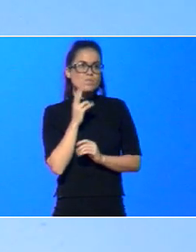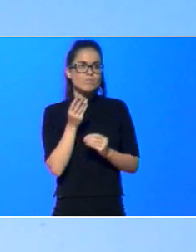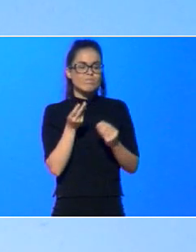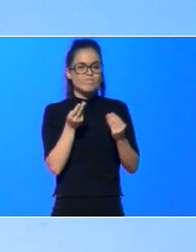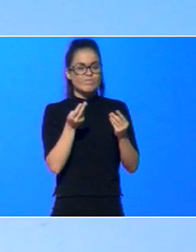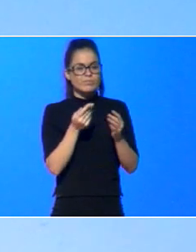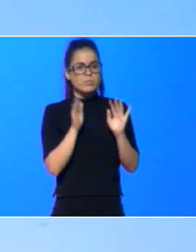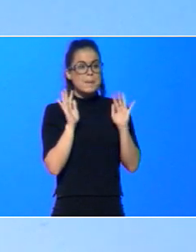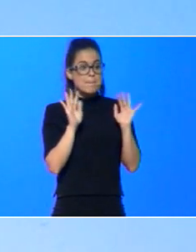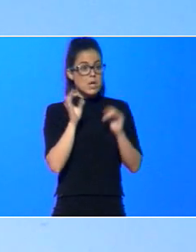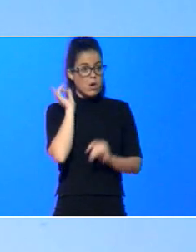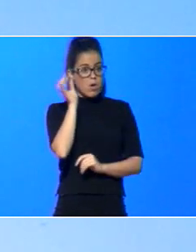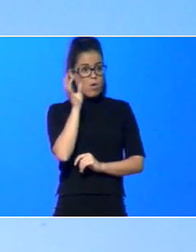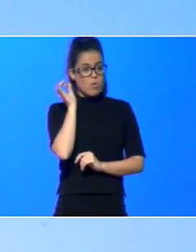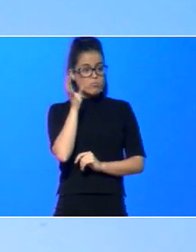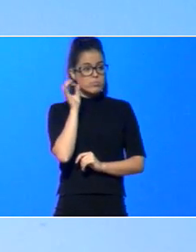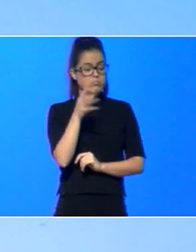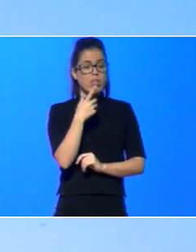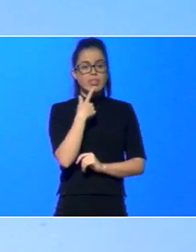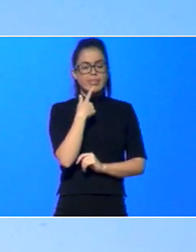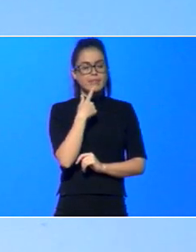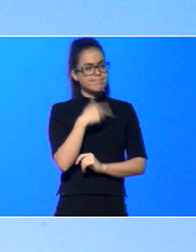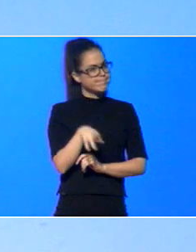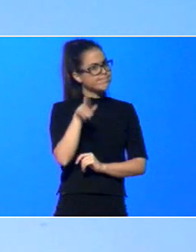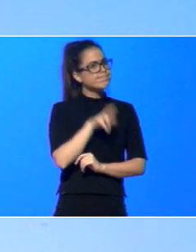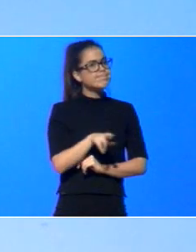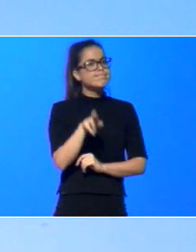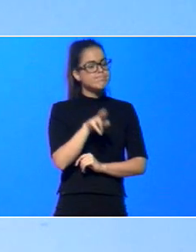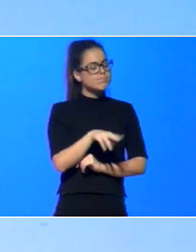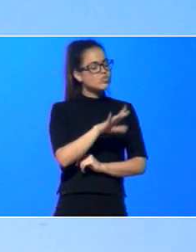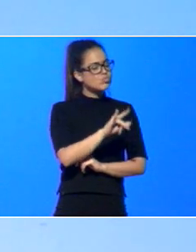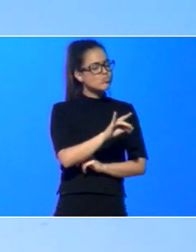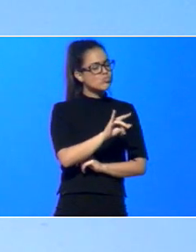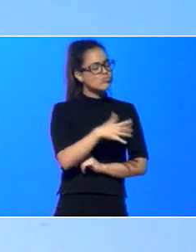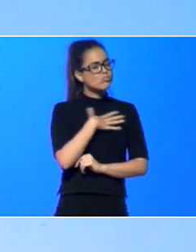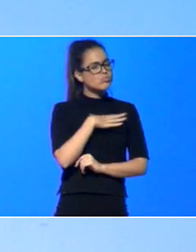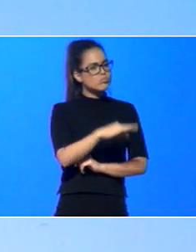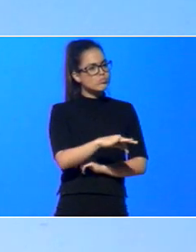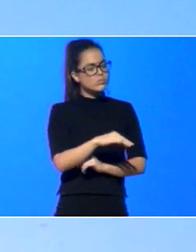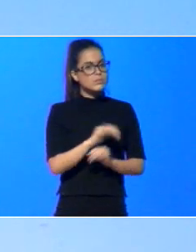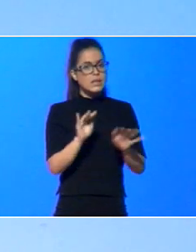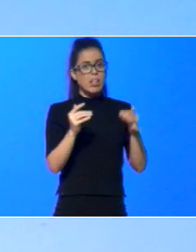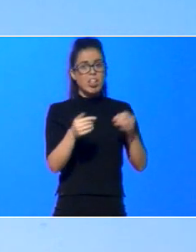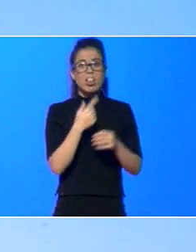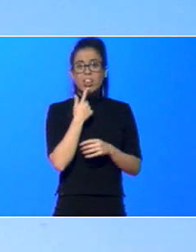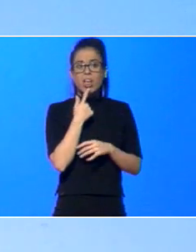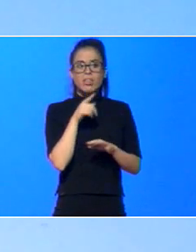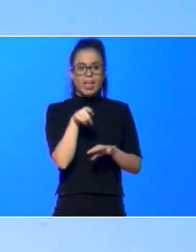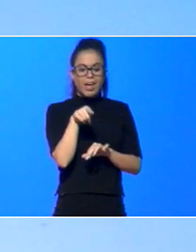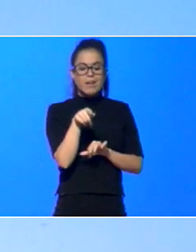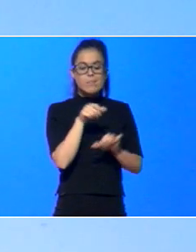la convención vuelvo a decir no lo subraya y lo que nos señala Es que este es el punto de